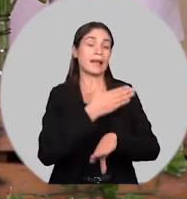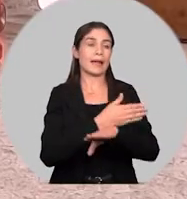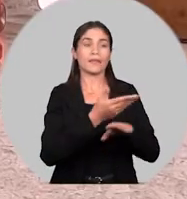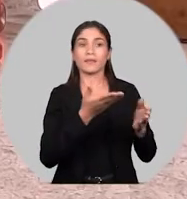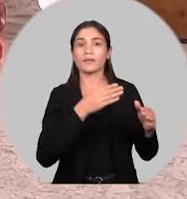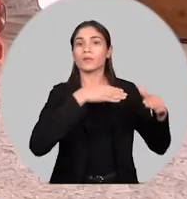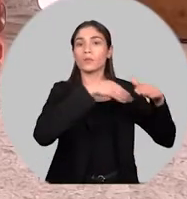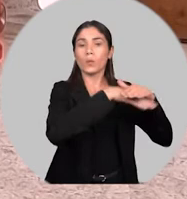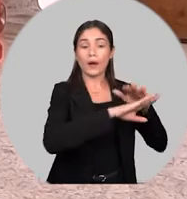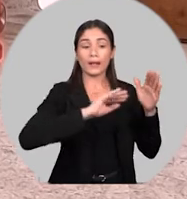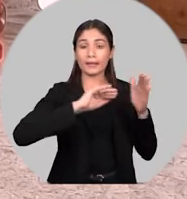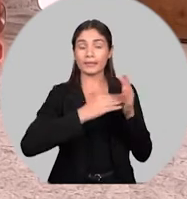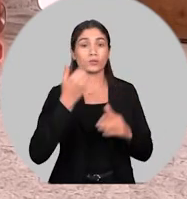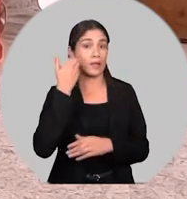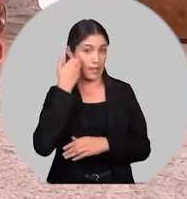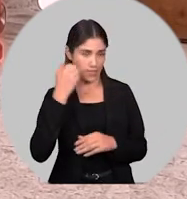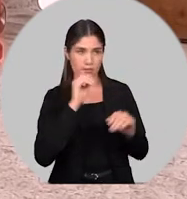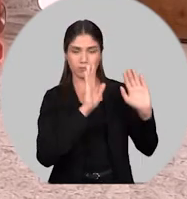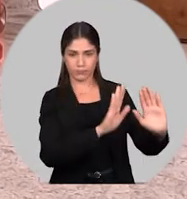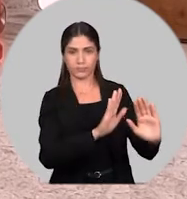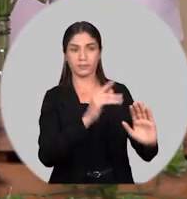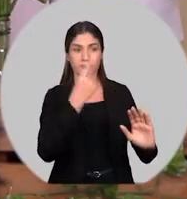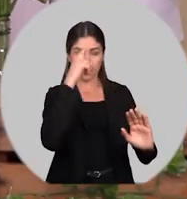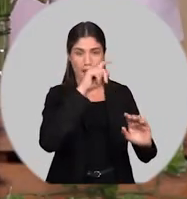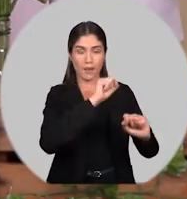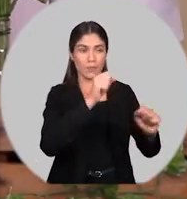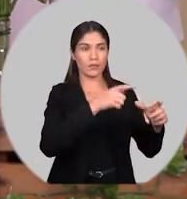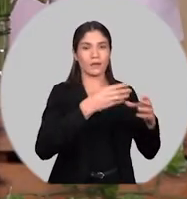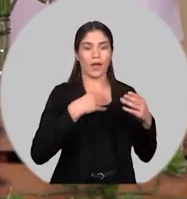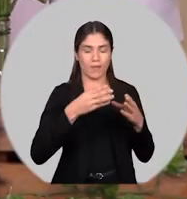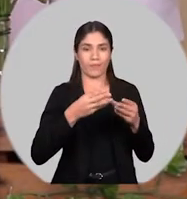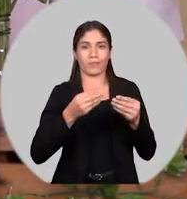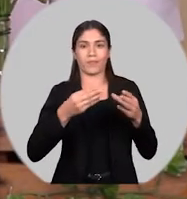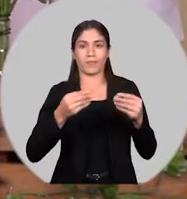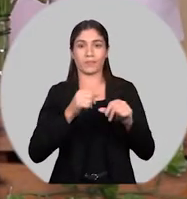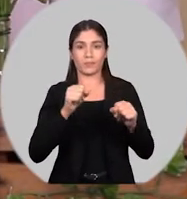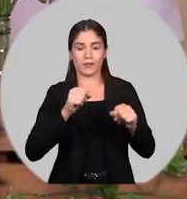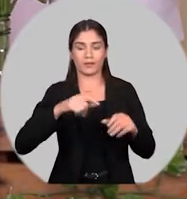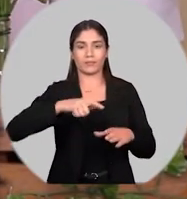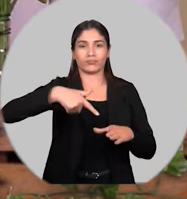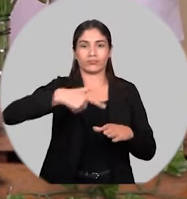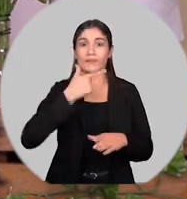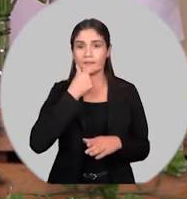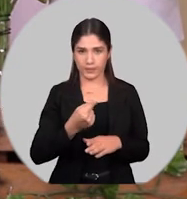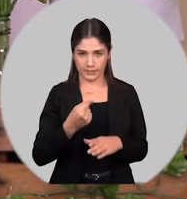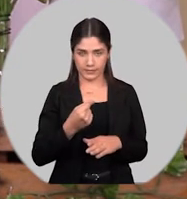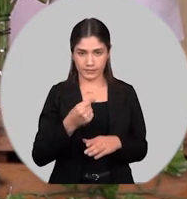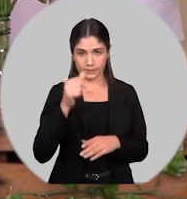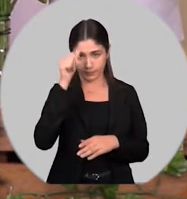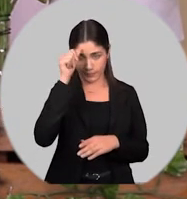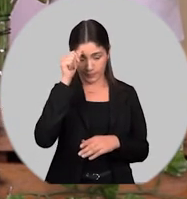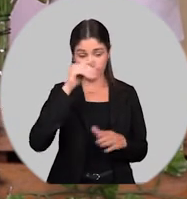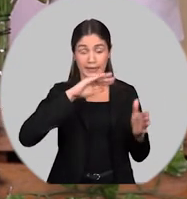la heladera para que el queso tenga una consistencia bastante espesa para poder batir. Entonces el queso